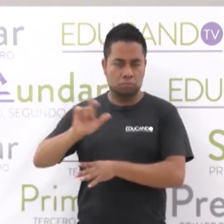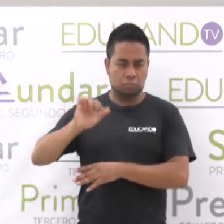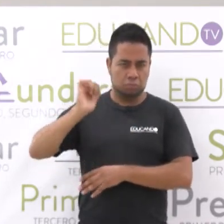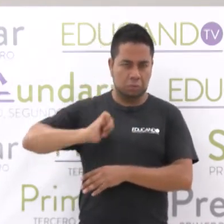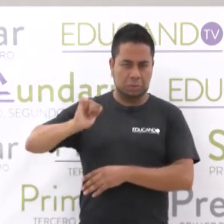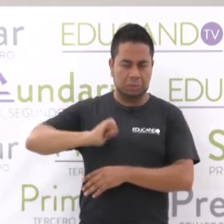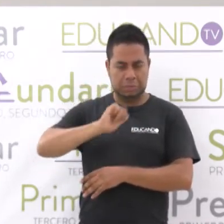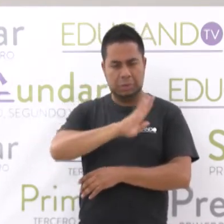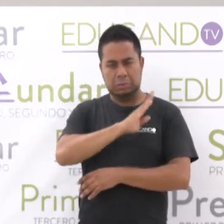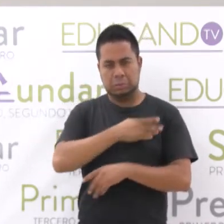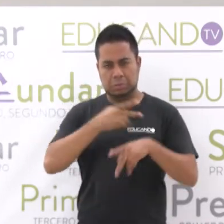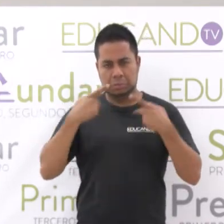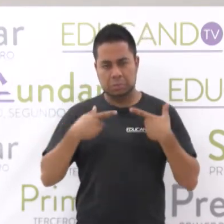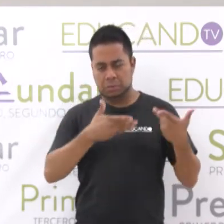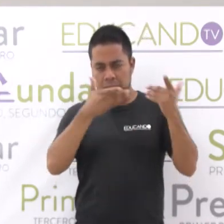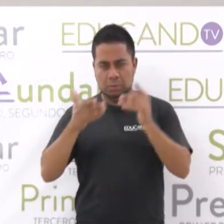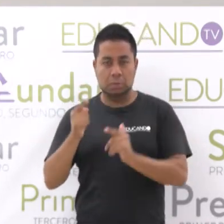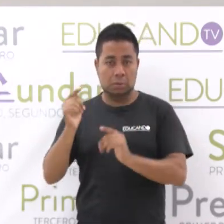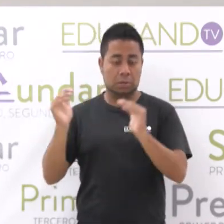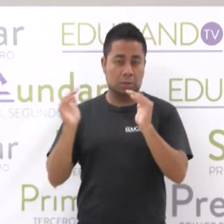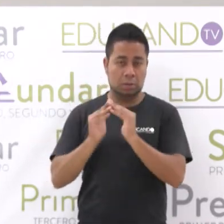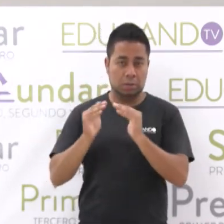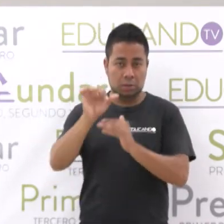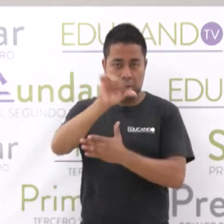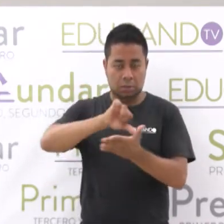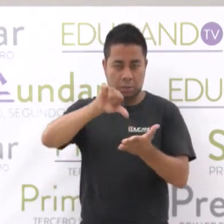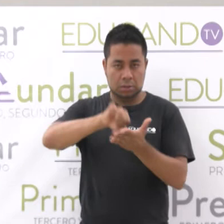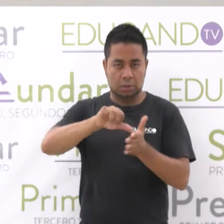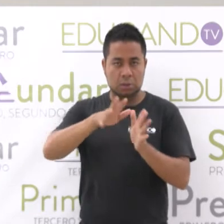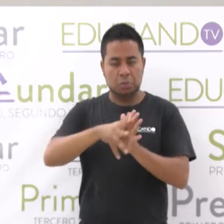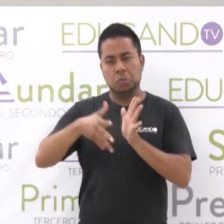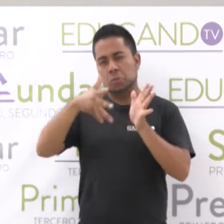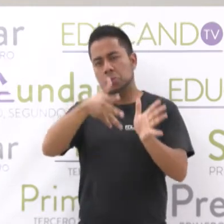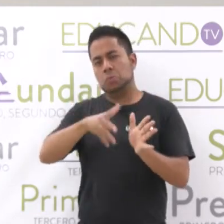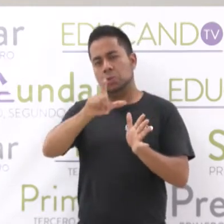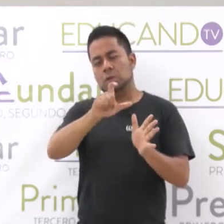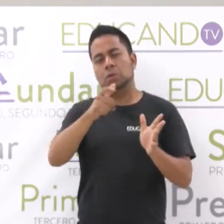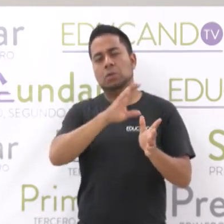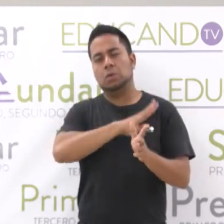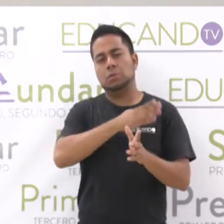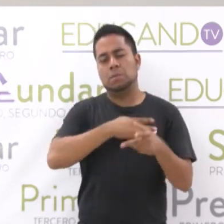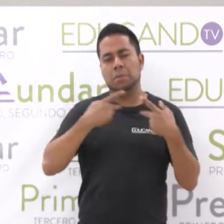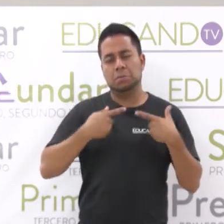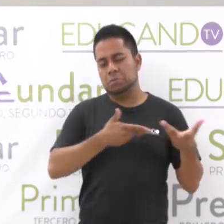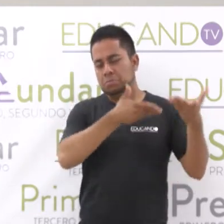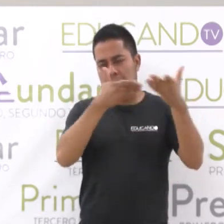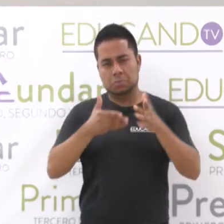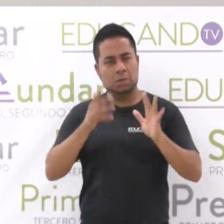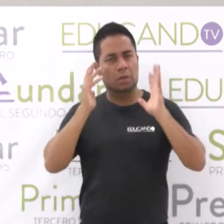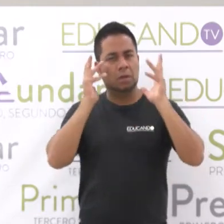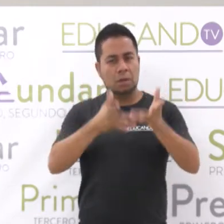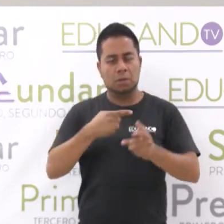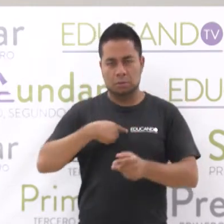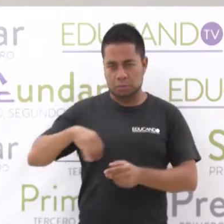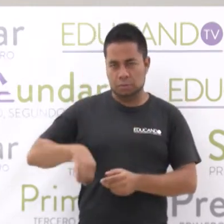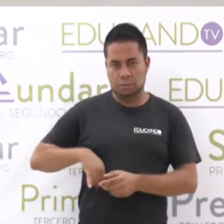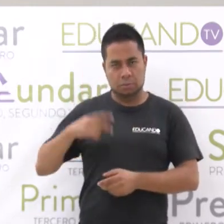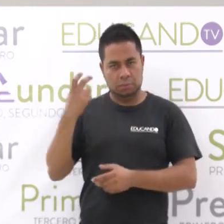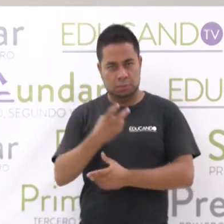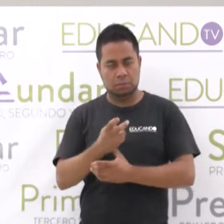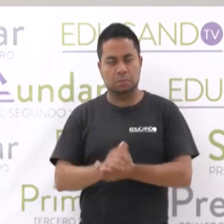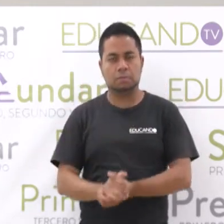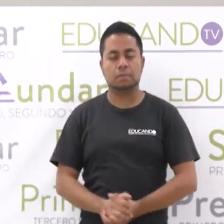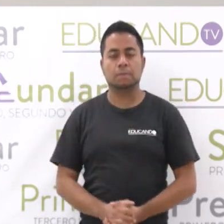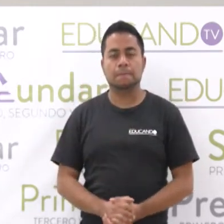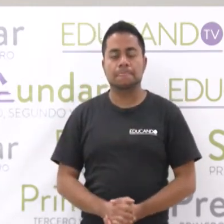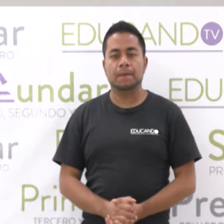que llegaron los españoles, porque esa casa en el centro pues ha estado desde la llegada de los españoles. Entonces me interesaba eso.